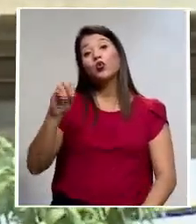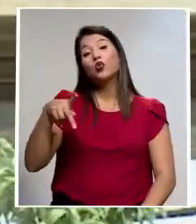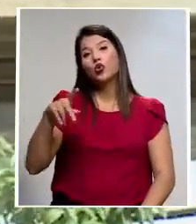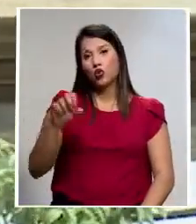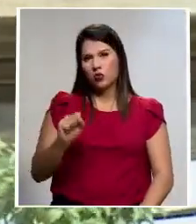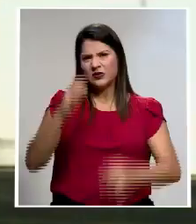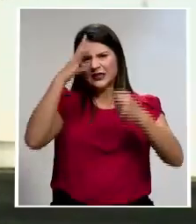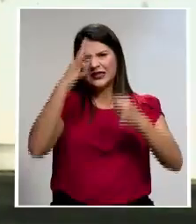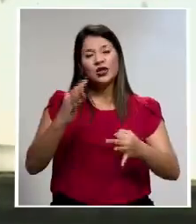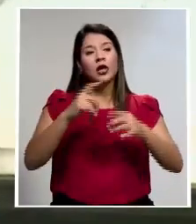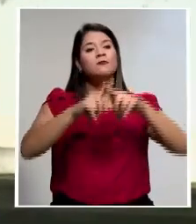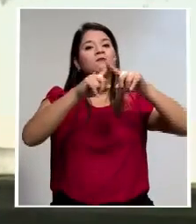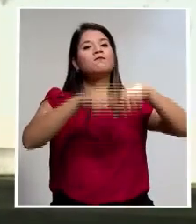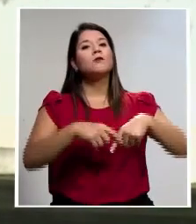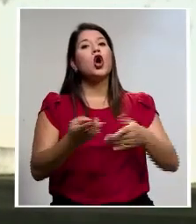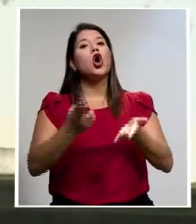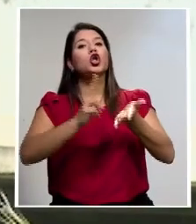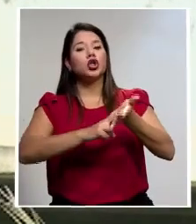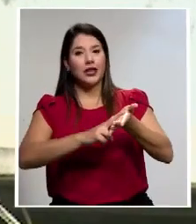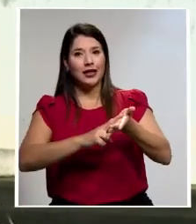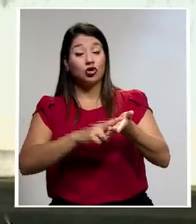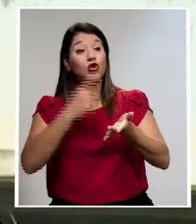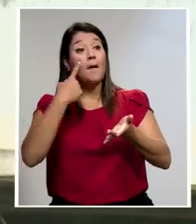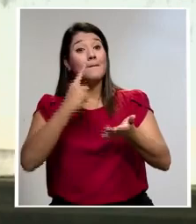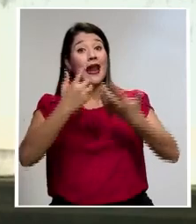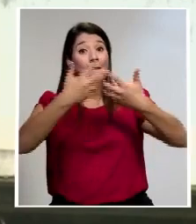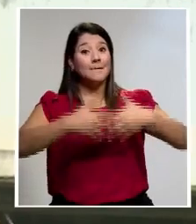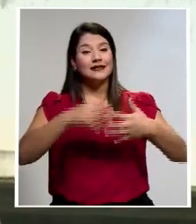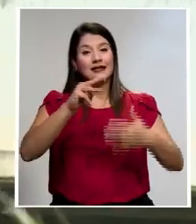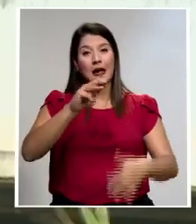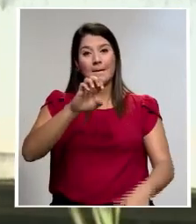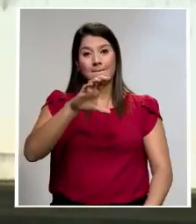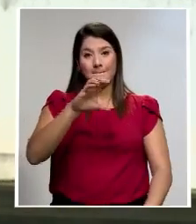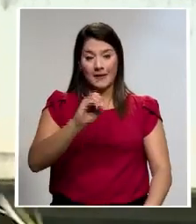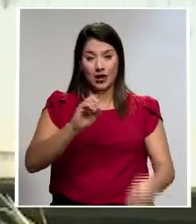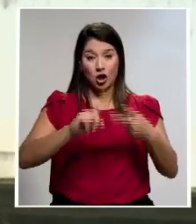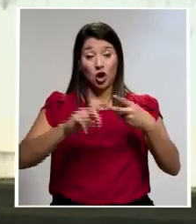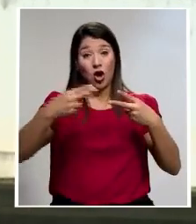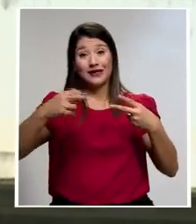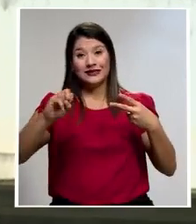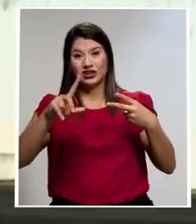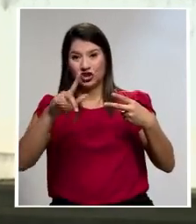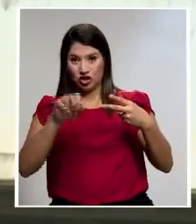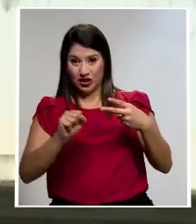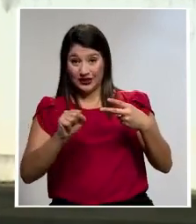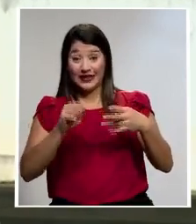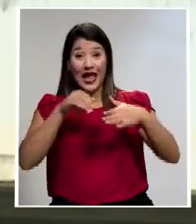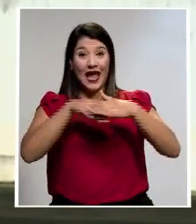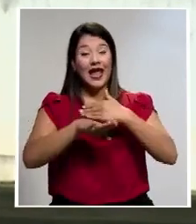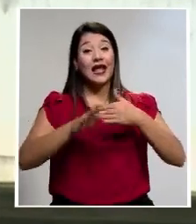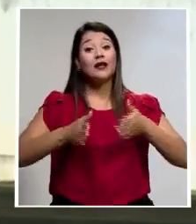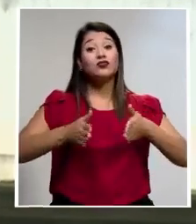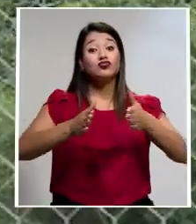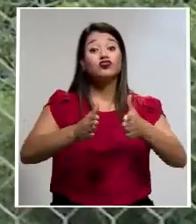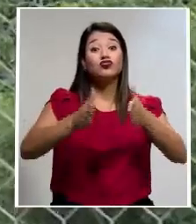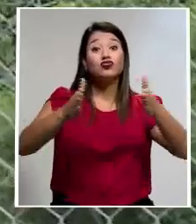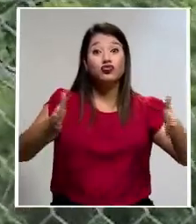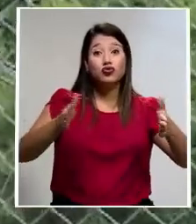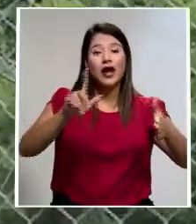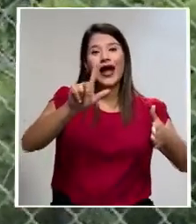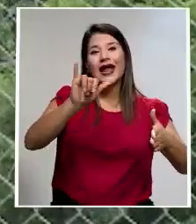los contratos adjudicados recientemente a las constructoras nacionales H. Solís y Meco. Se trata de la ampliación de la